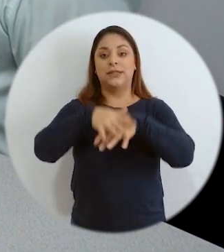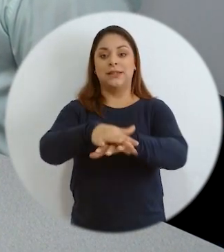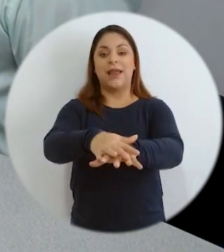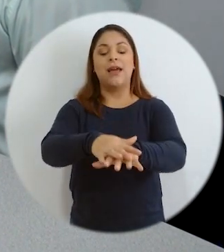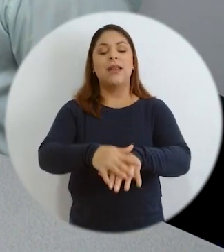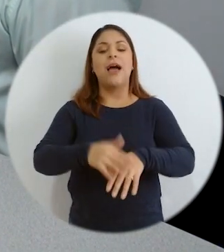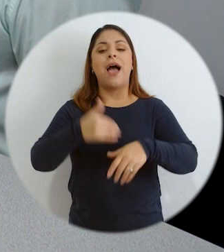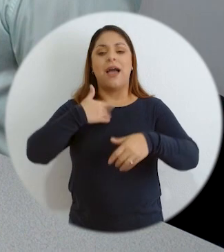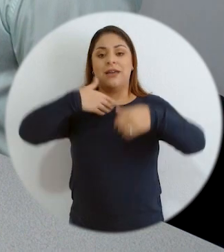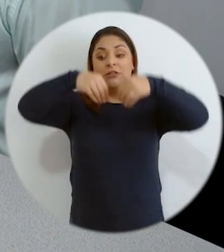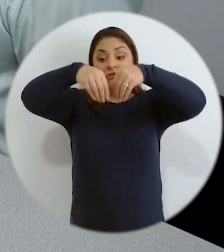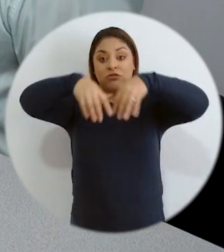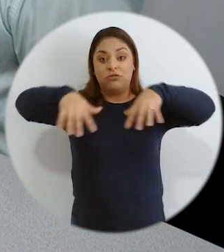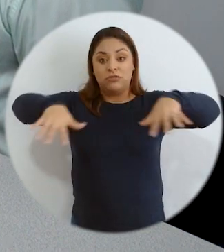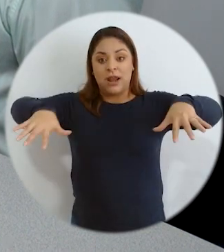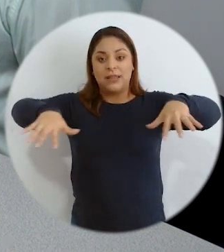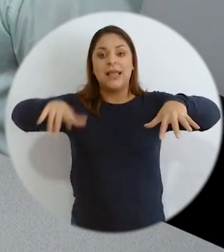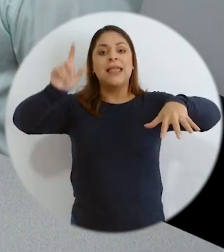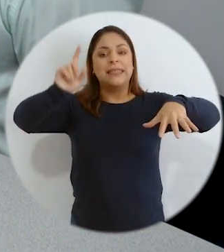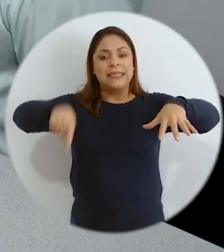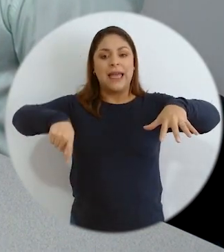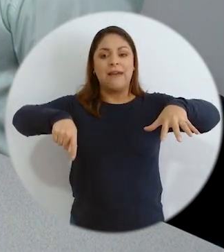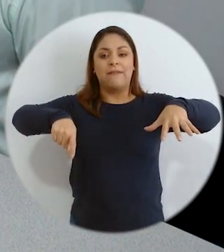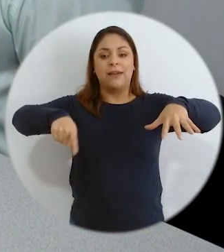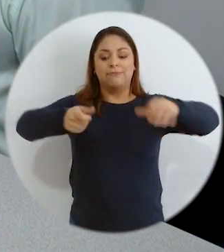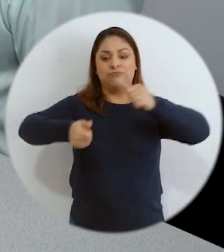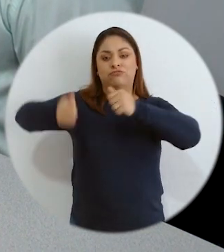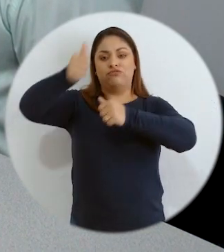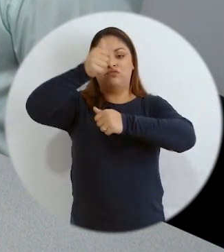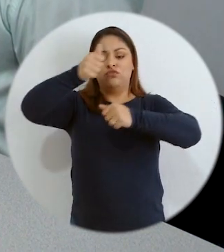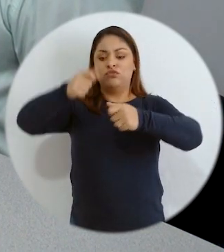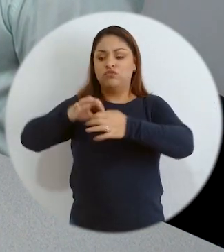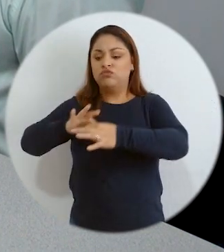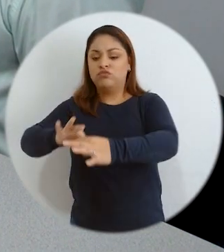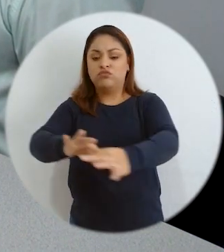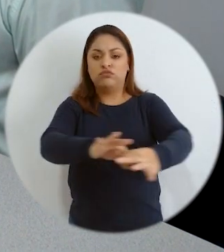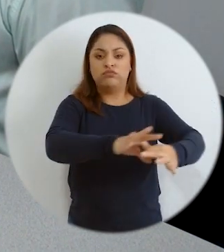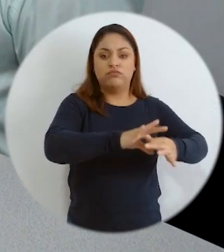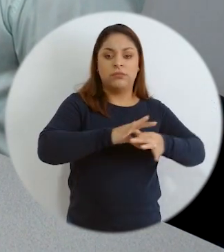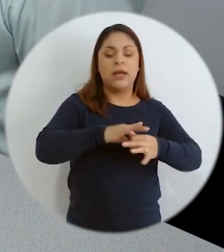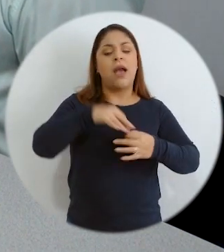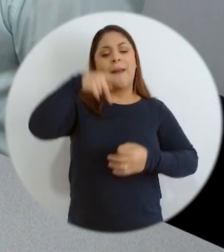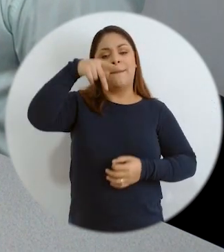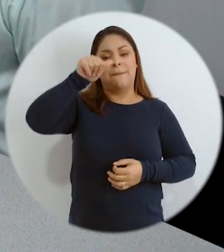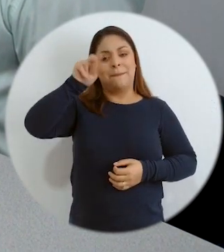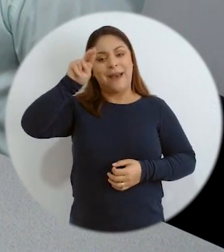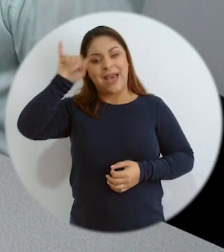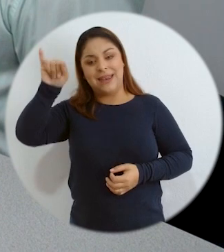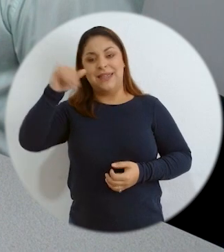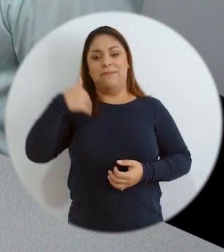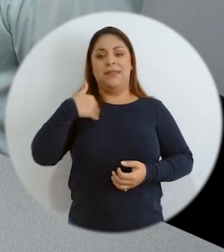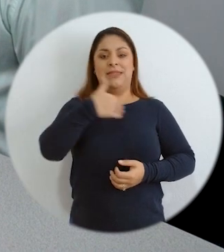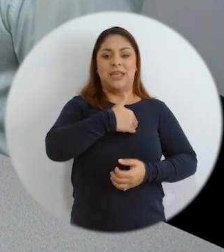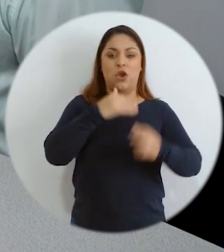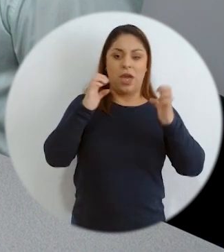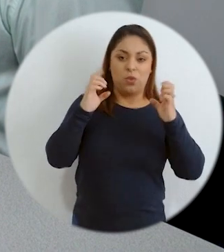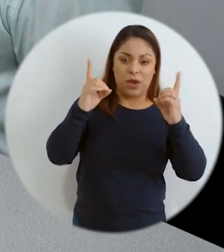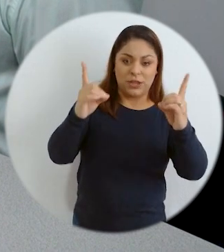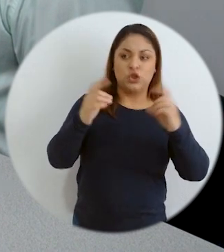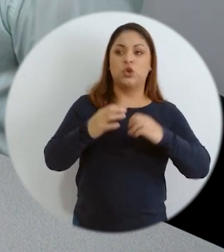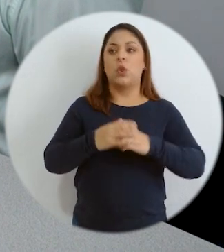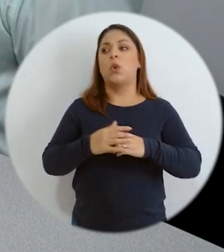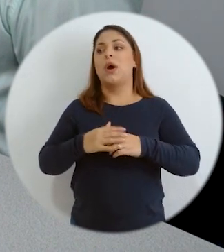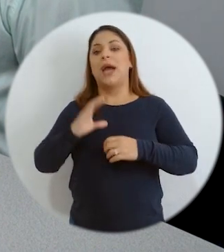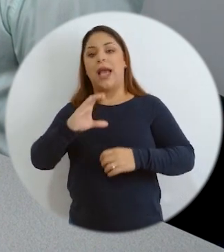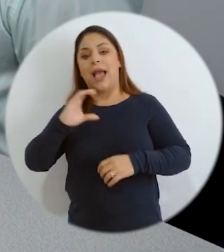digamos, ese sistema o esa red que debe articular a todo ese ecosistema de instituciones donde se encuentran, por supuesto, el PAN, el Ministerio de Educación, la Caja,